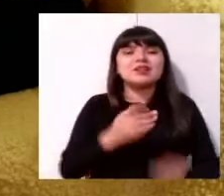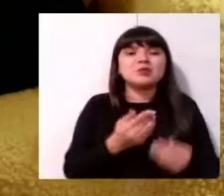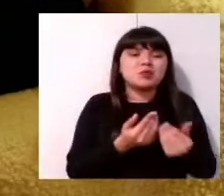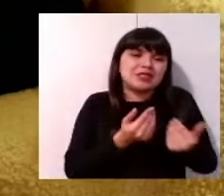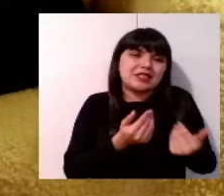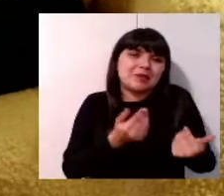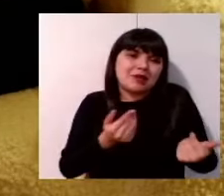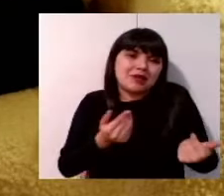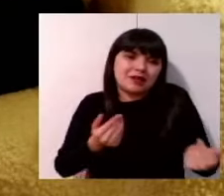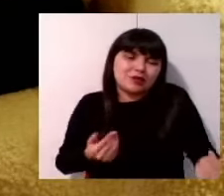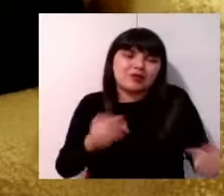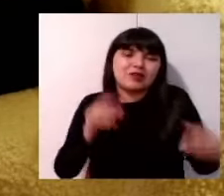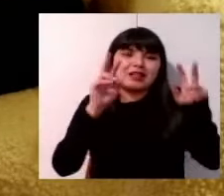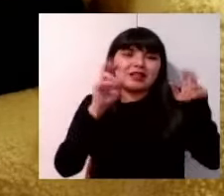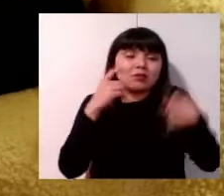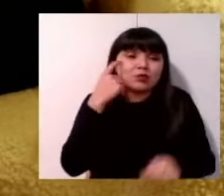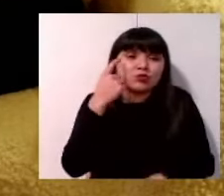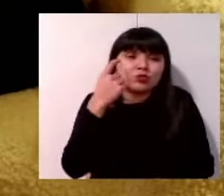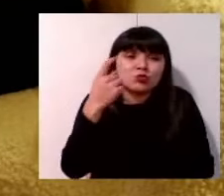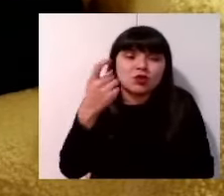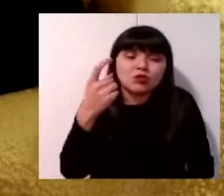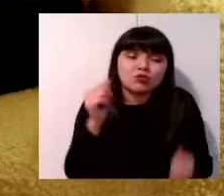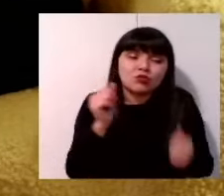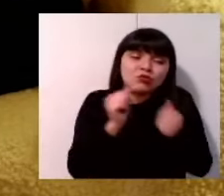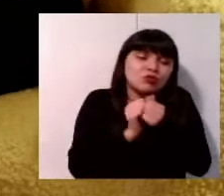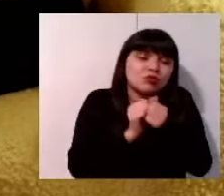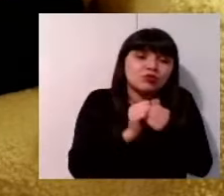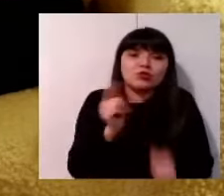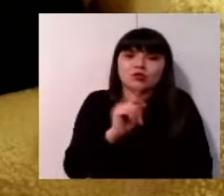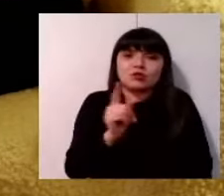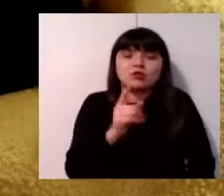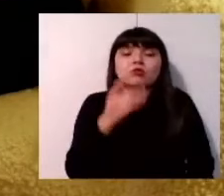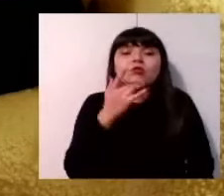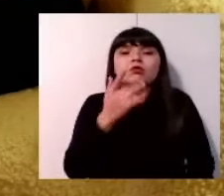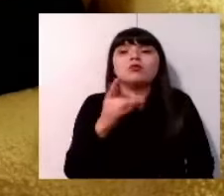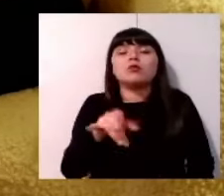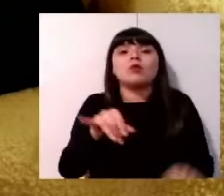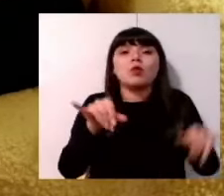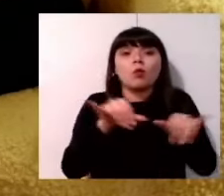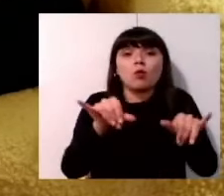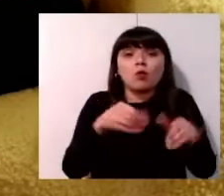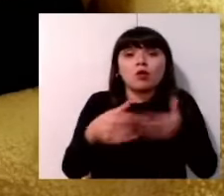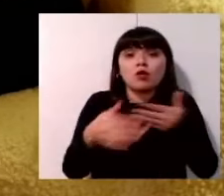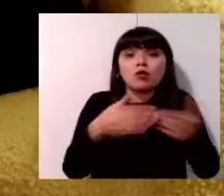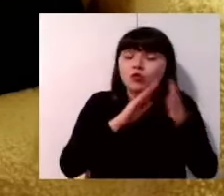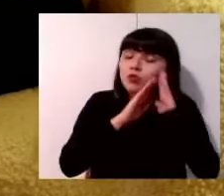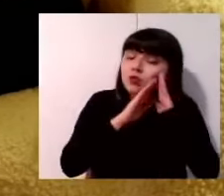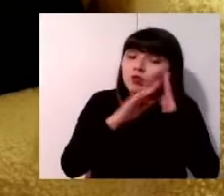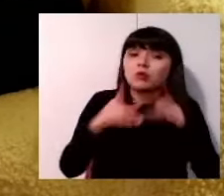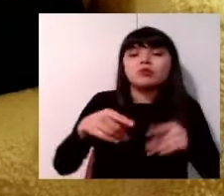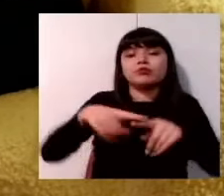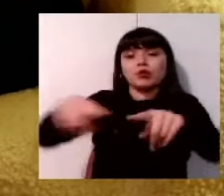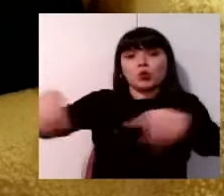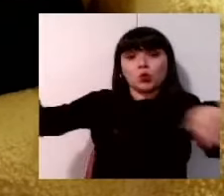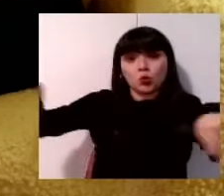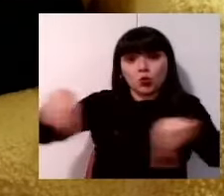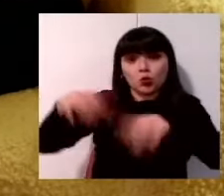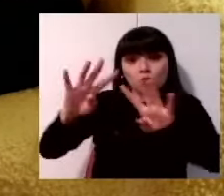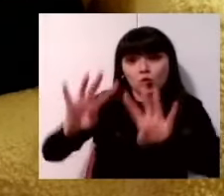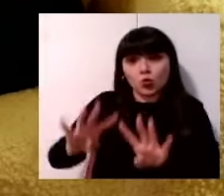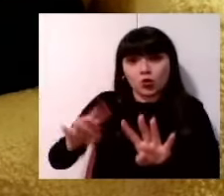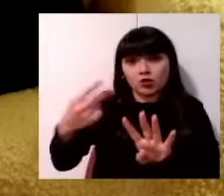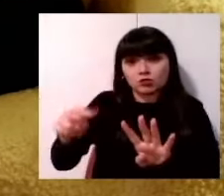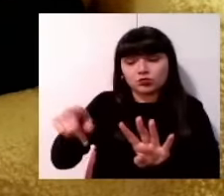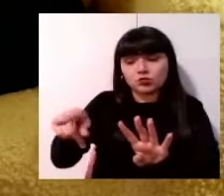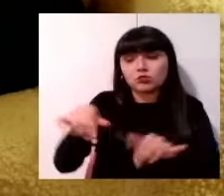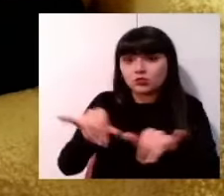o sea, tratar de que cuando uno, si la guaguita duerme en una cuna al lado de la cama, por ejemplo, tratar de ir poniéndolo, y eso vale para todas